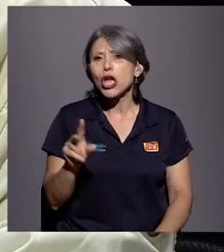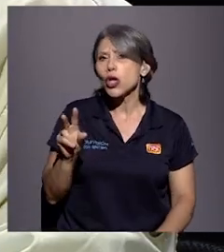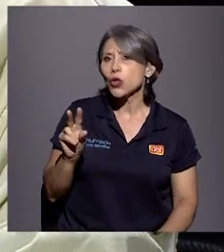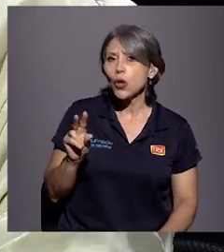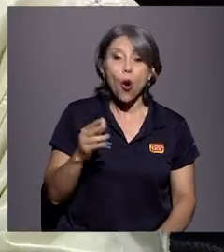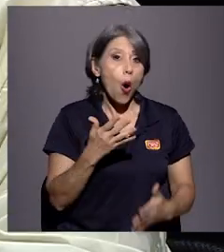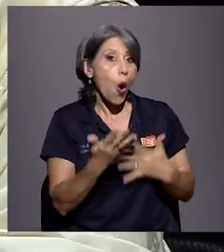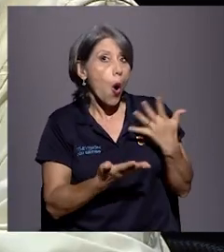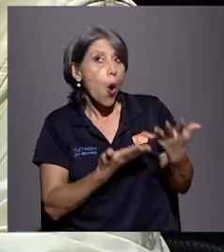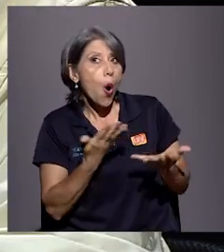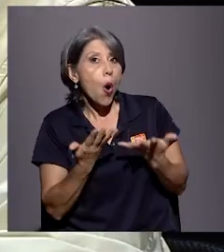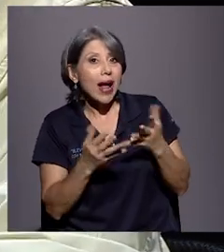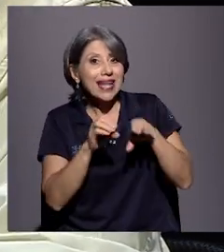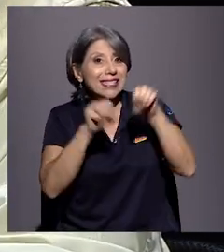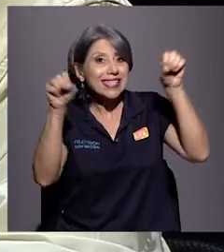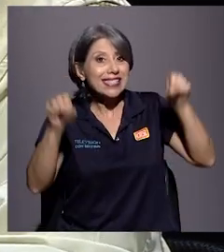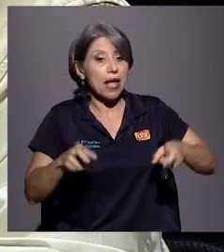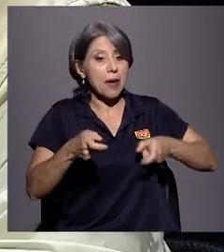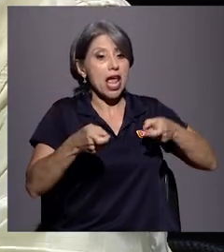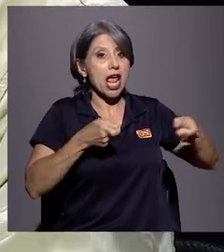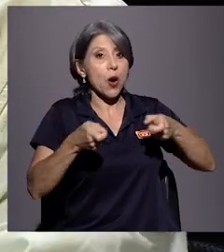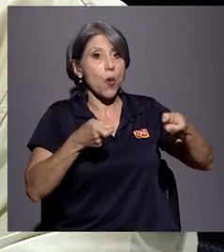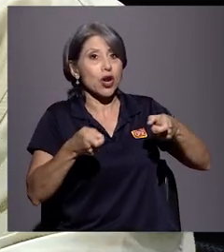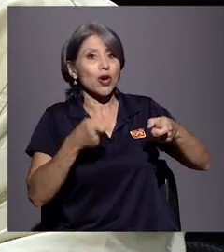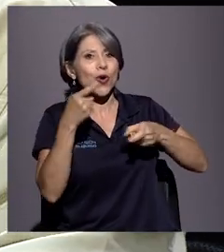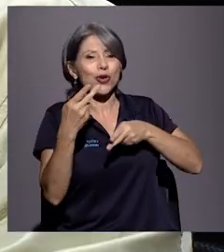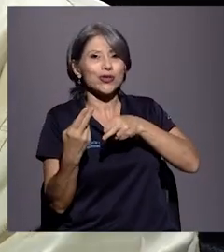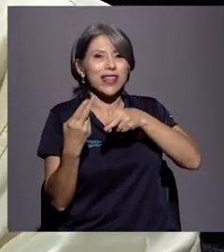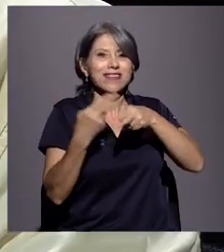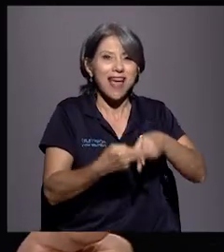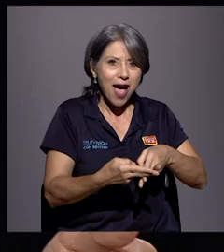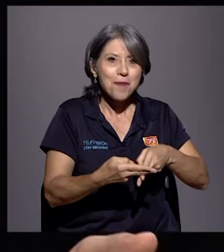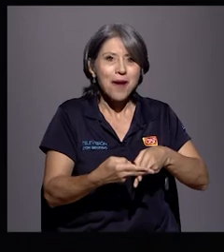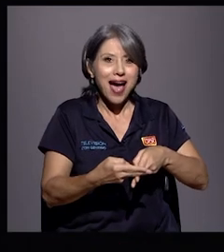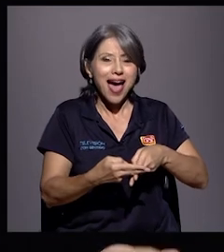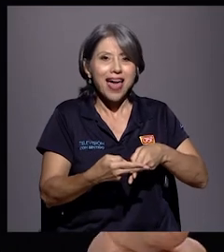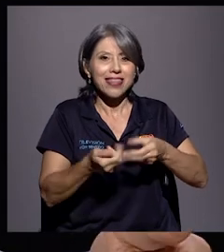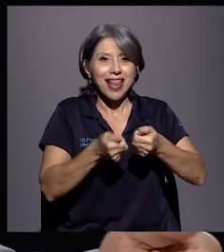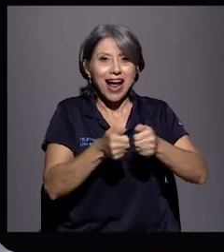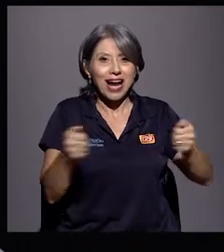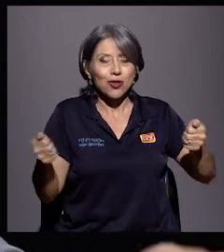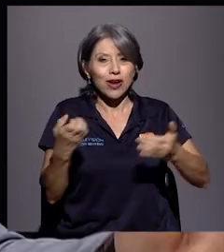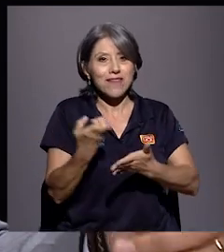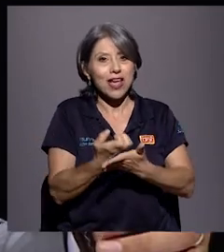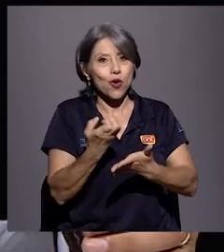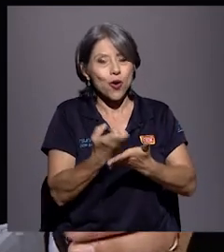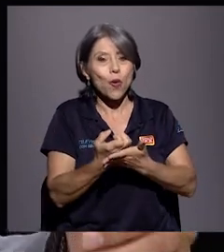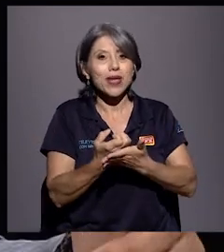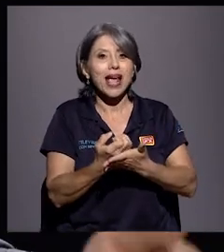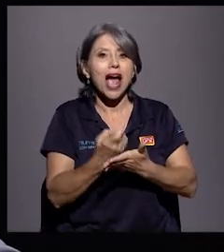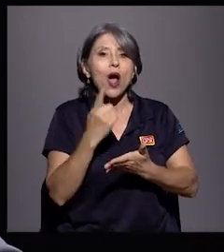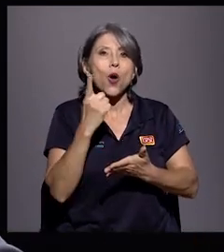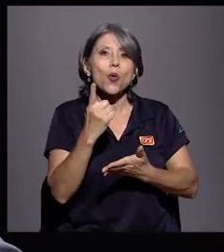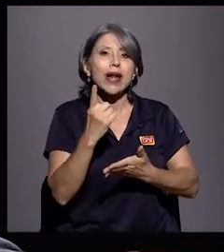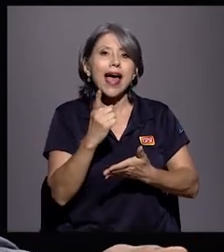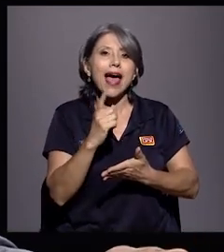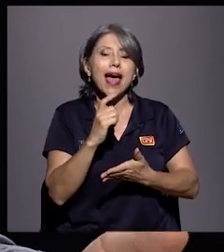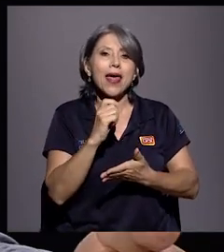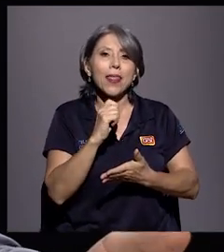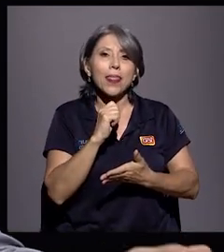que dice que... O se la come el sistema hegemónico que usted llama casualmente de la cartografía económica, una